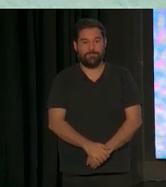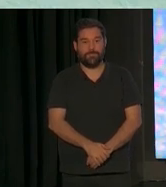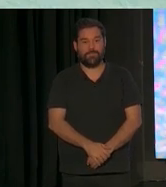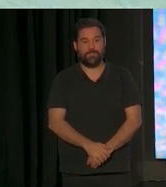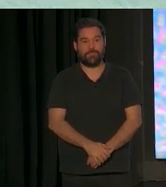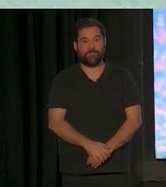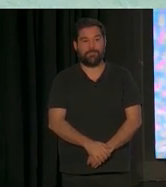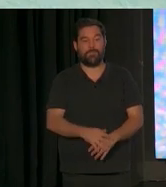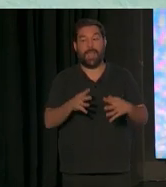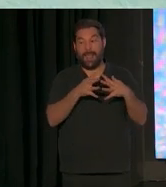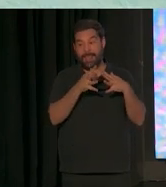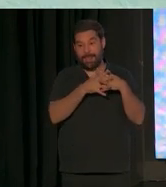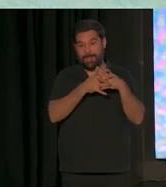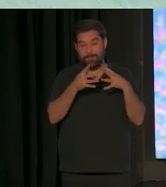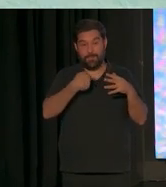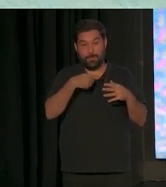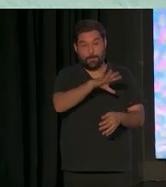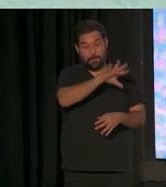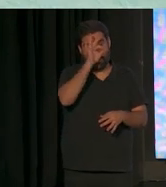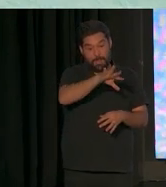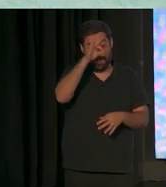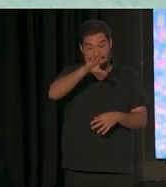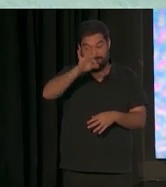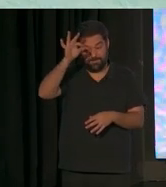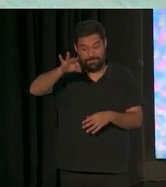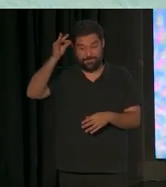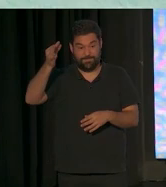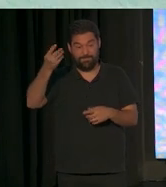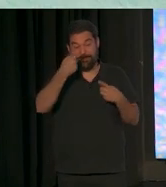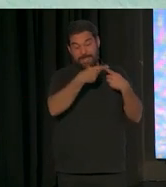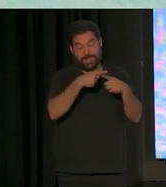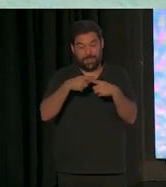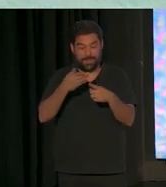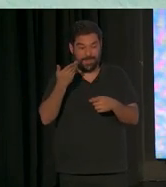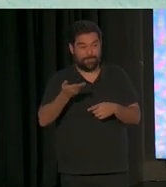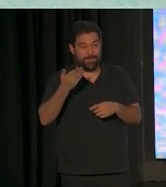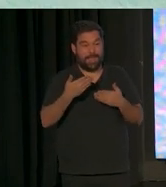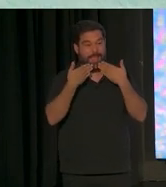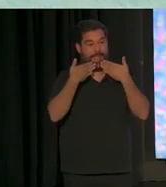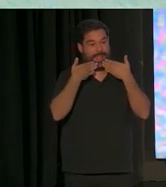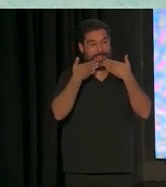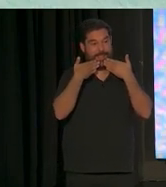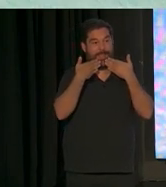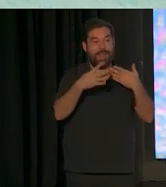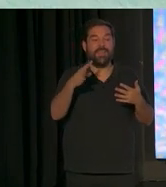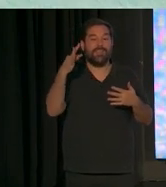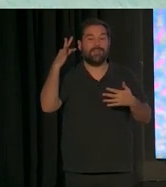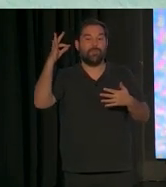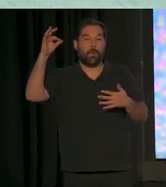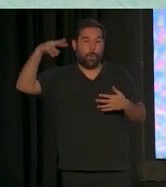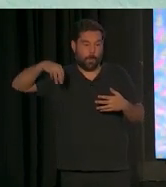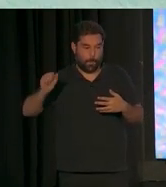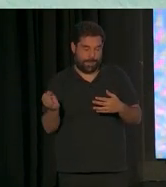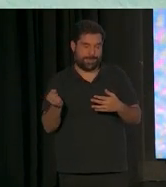En esta estructura voy a seleccionar para que lo importante sí que quede dicho y agradezco a Tomás la calidez, el respeto y